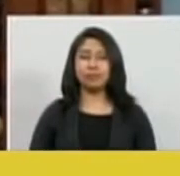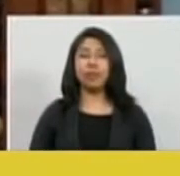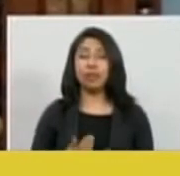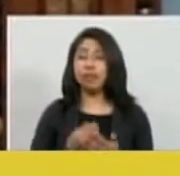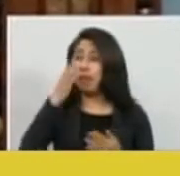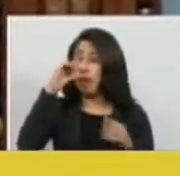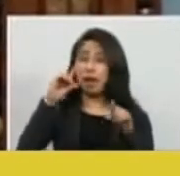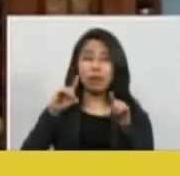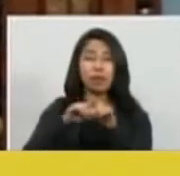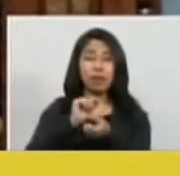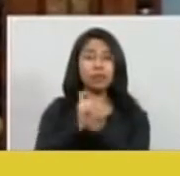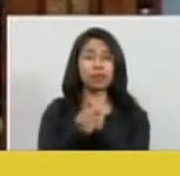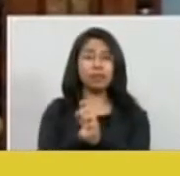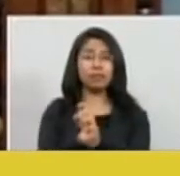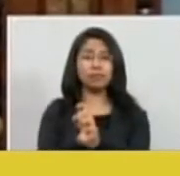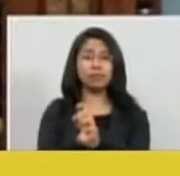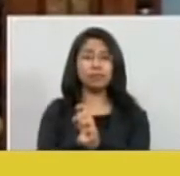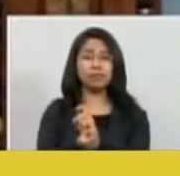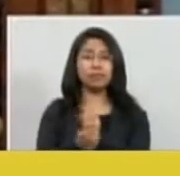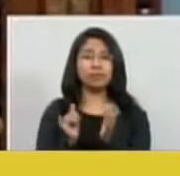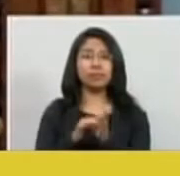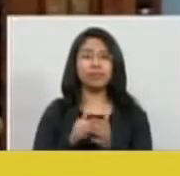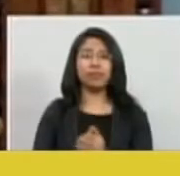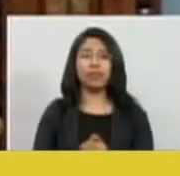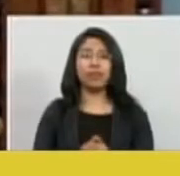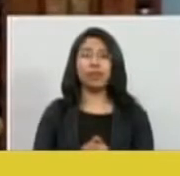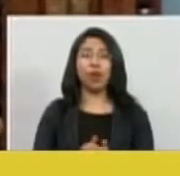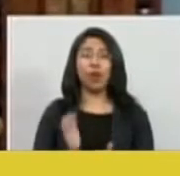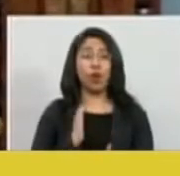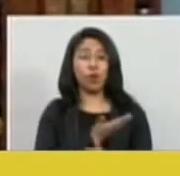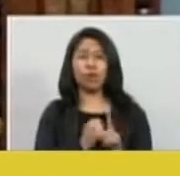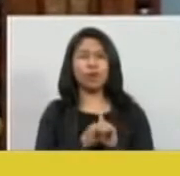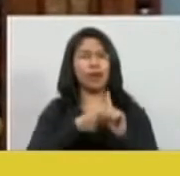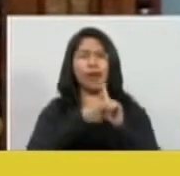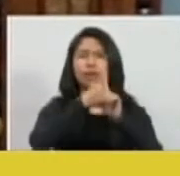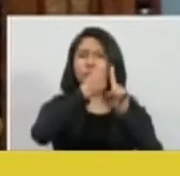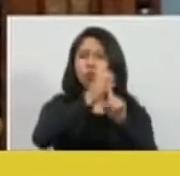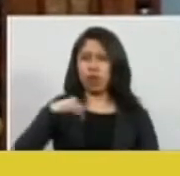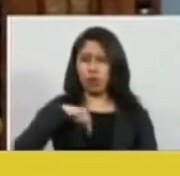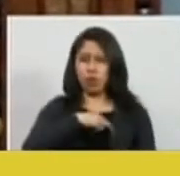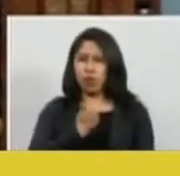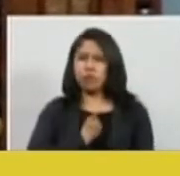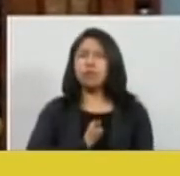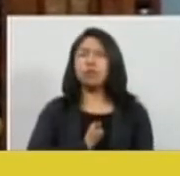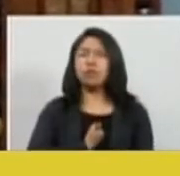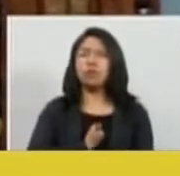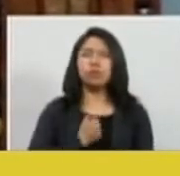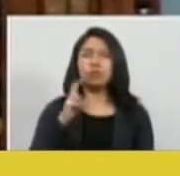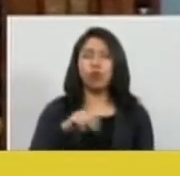del cambio, donde nuestra lucha no solo era por nosotros,